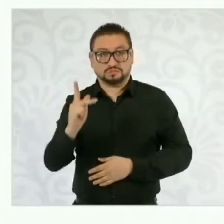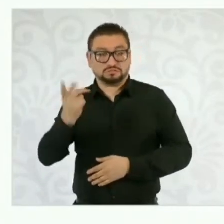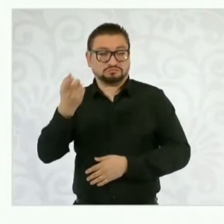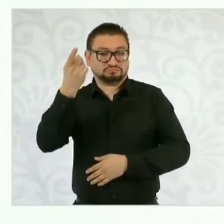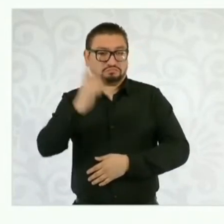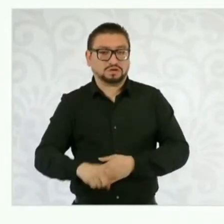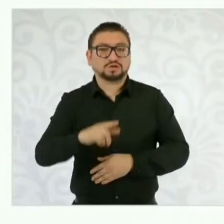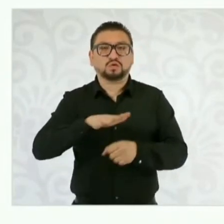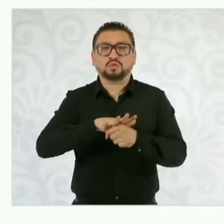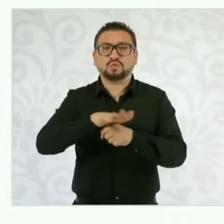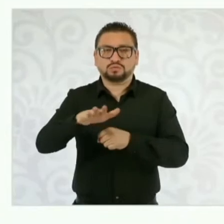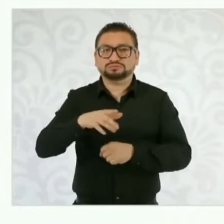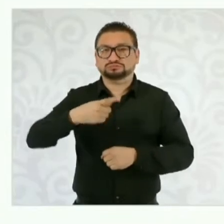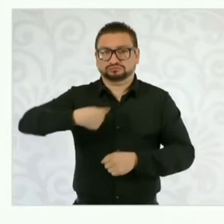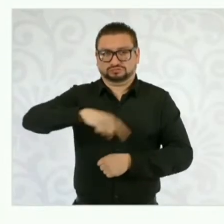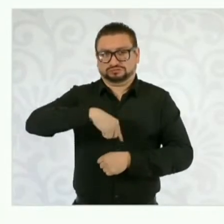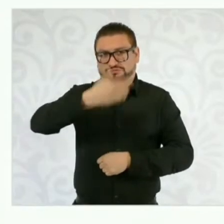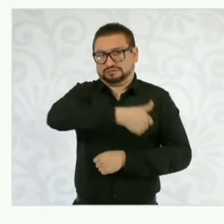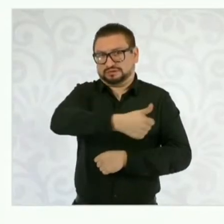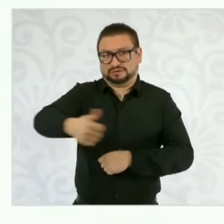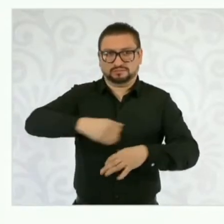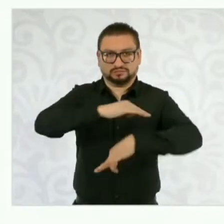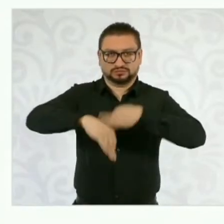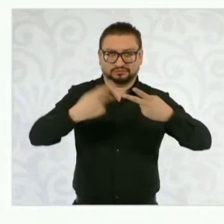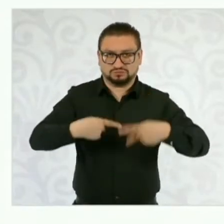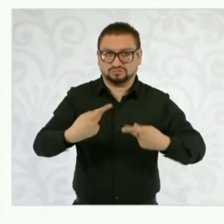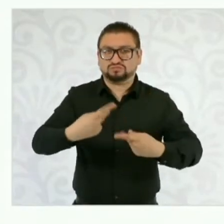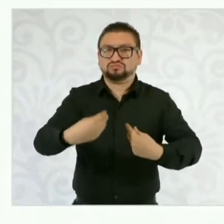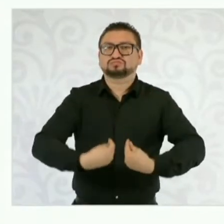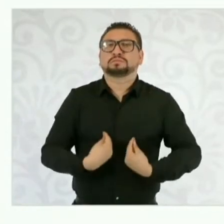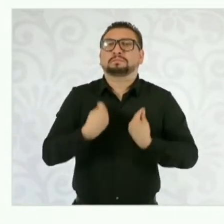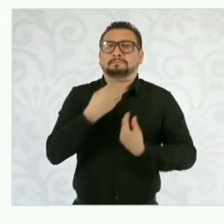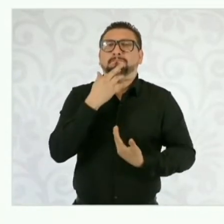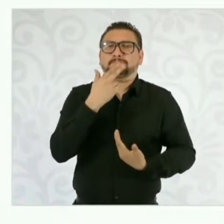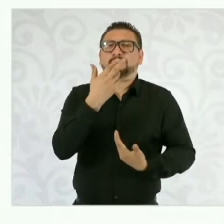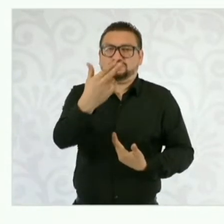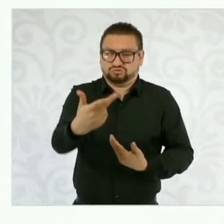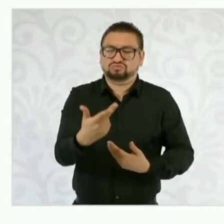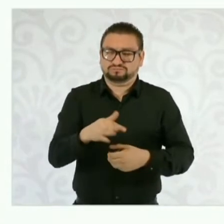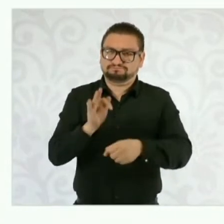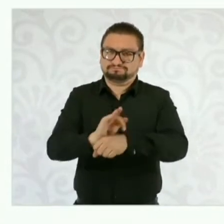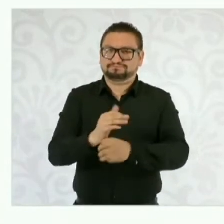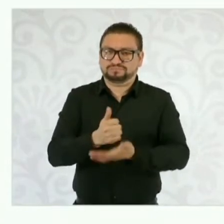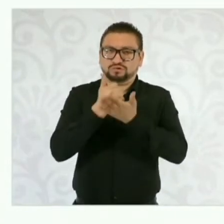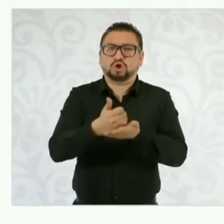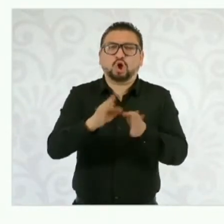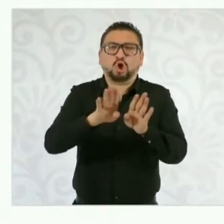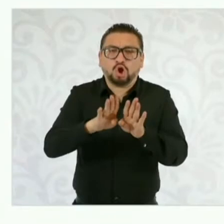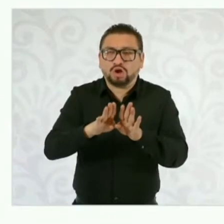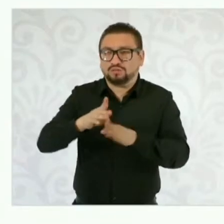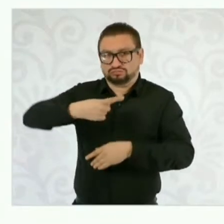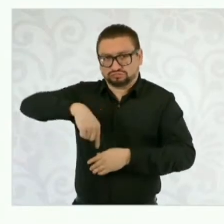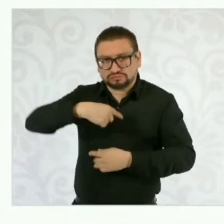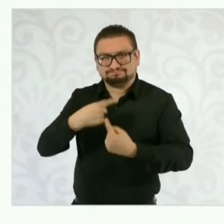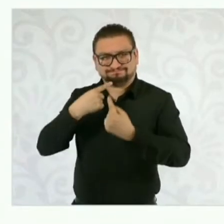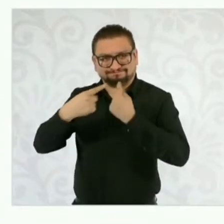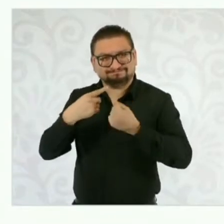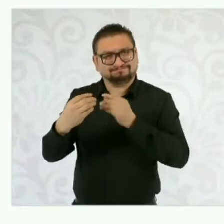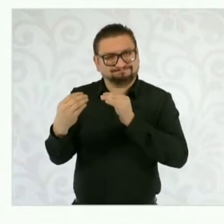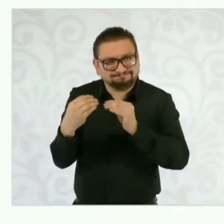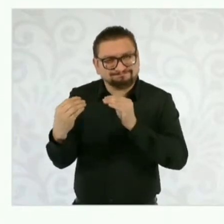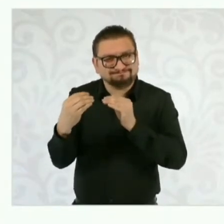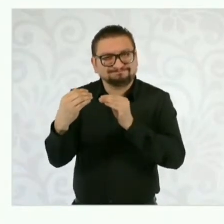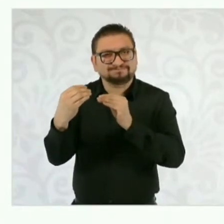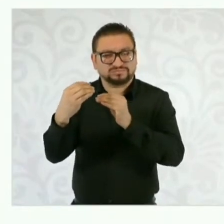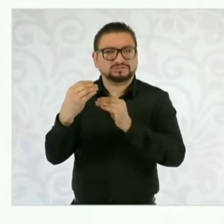de seguir mejorando las condiciones de vida de las y los mexicanos. Esto además a través de un diálogo muy nutrido, muy